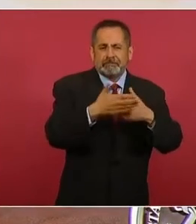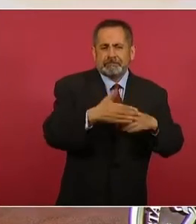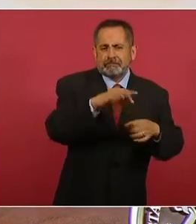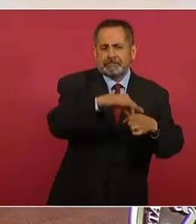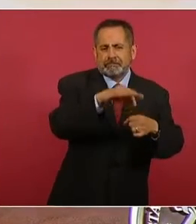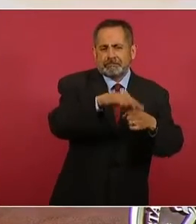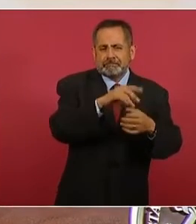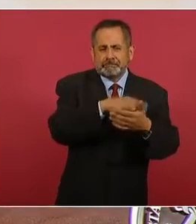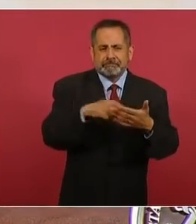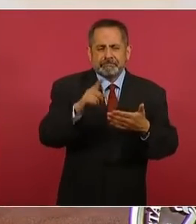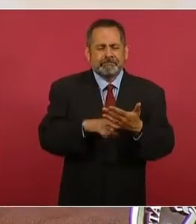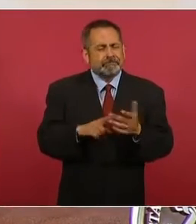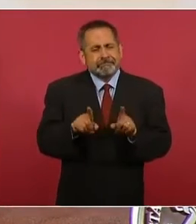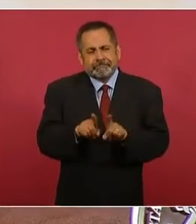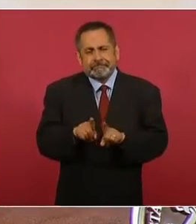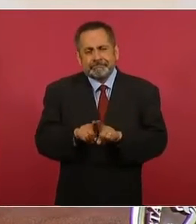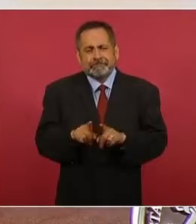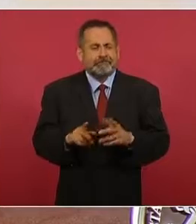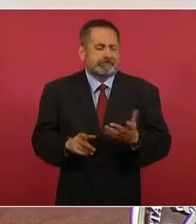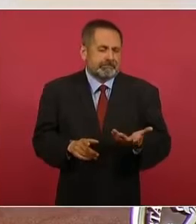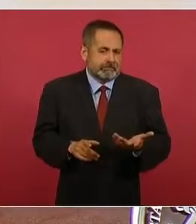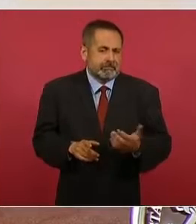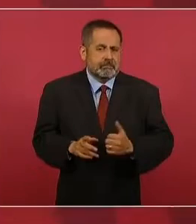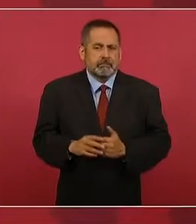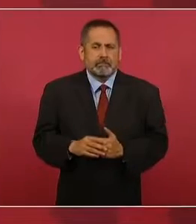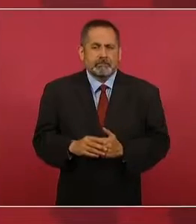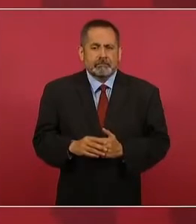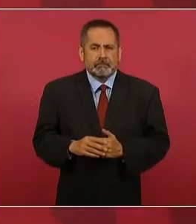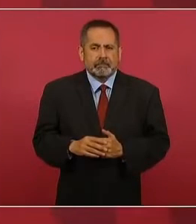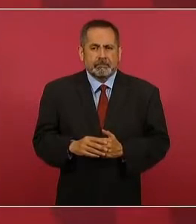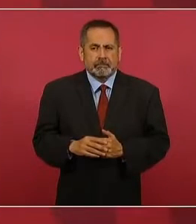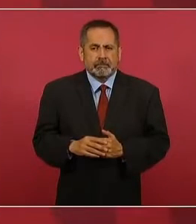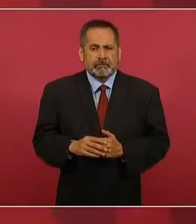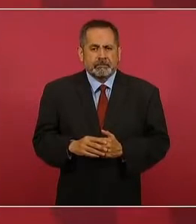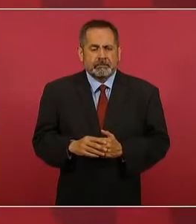Van a haber elecciones y